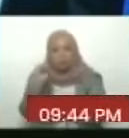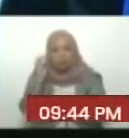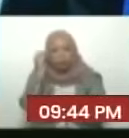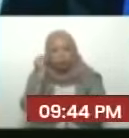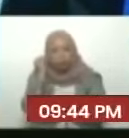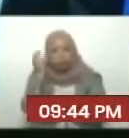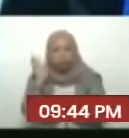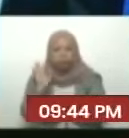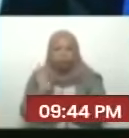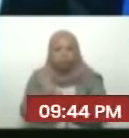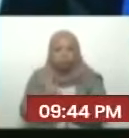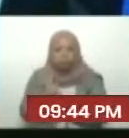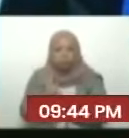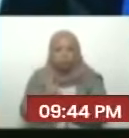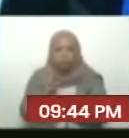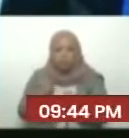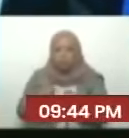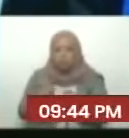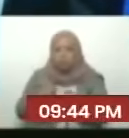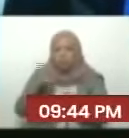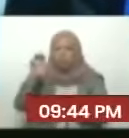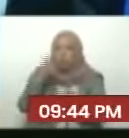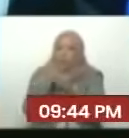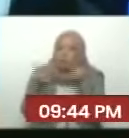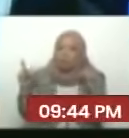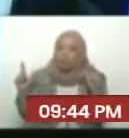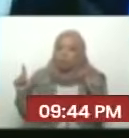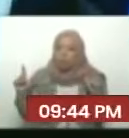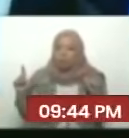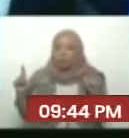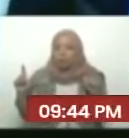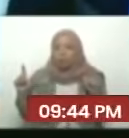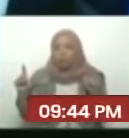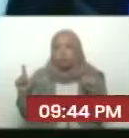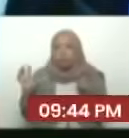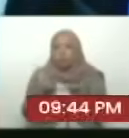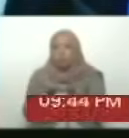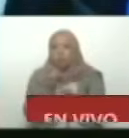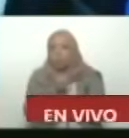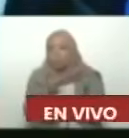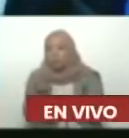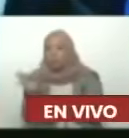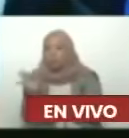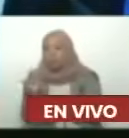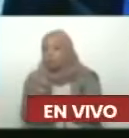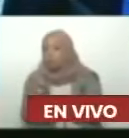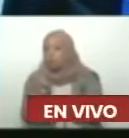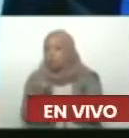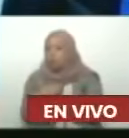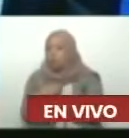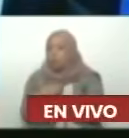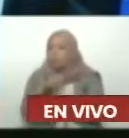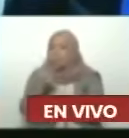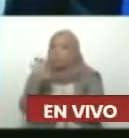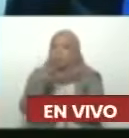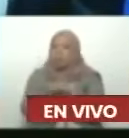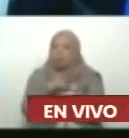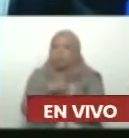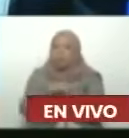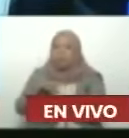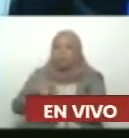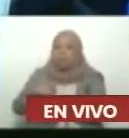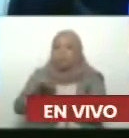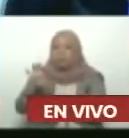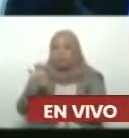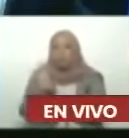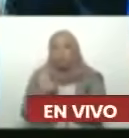Creo que de Silvio Rodríguez, que dice, vivo en un país libre, no es un país perfecto, pero es mi patria. Y esta es nuestra